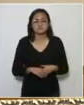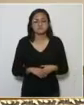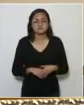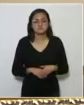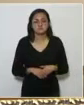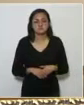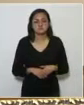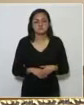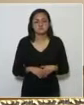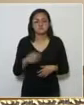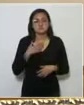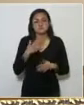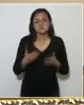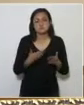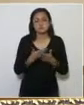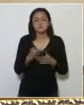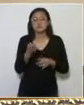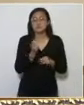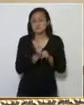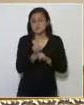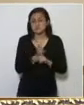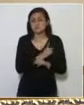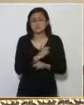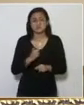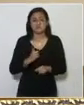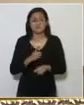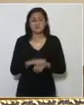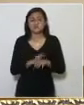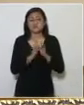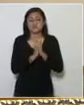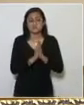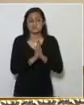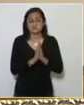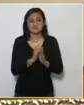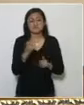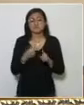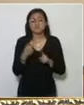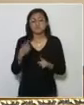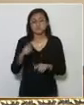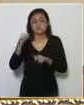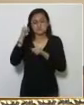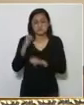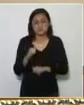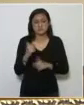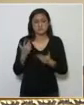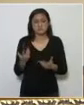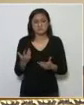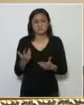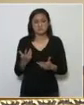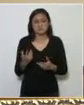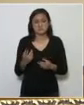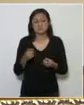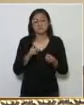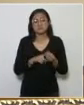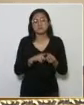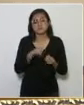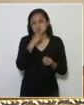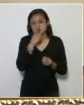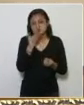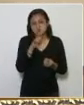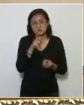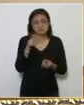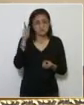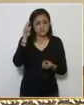y yo lo que pediría es que se investigara por las autoridades de donde refieren